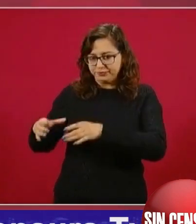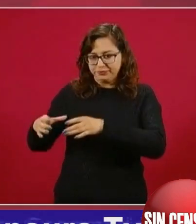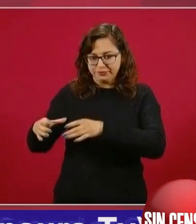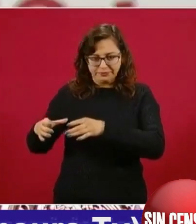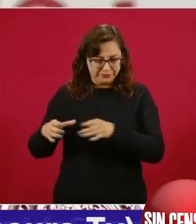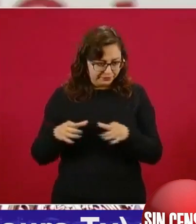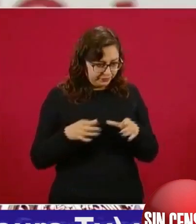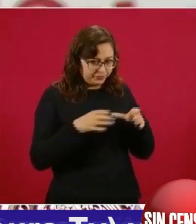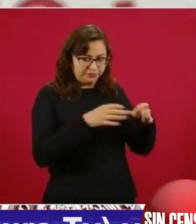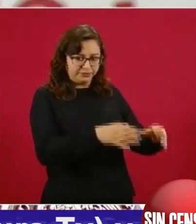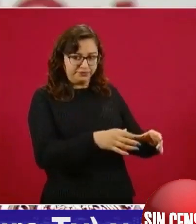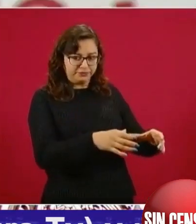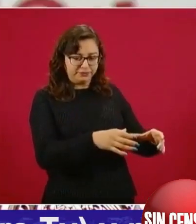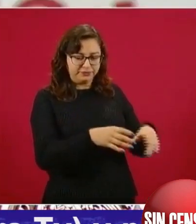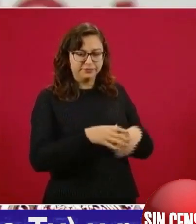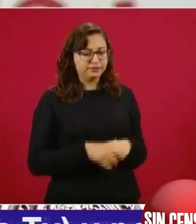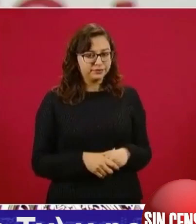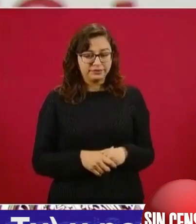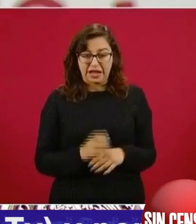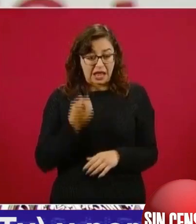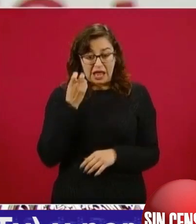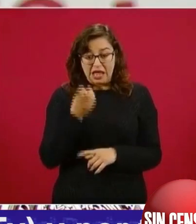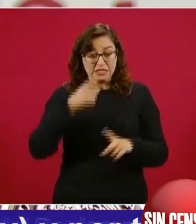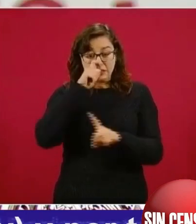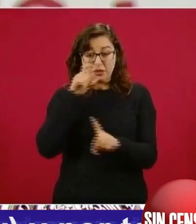Esa era su principal misión,